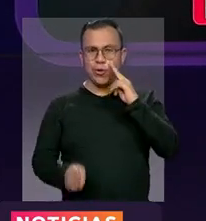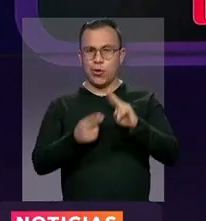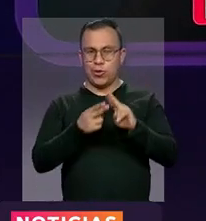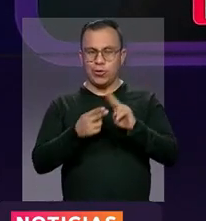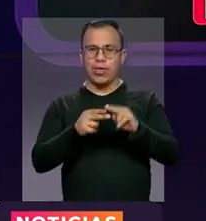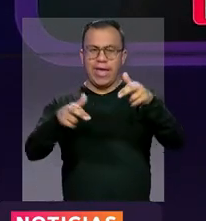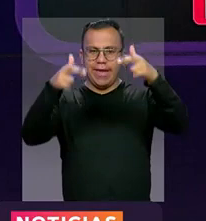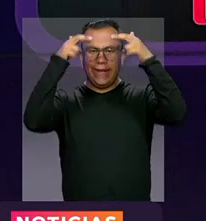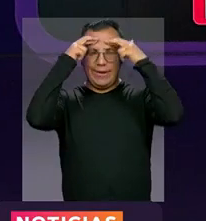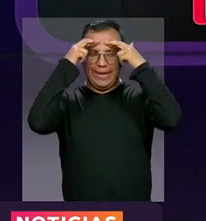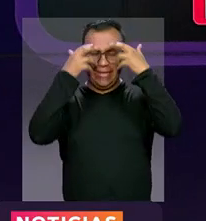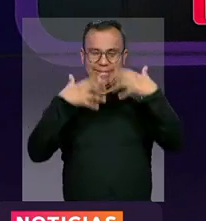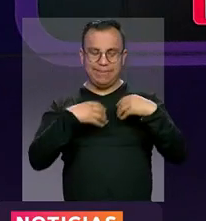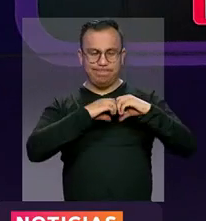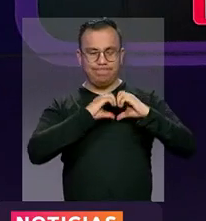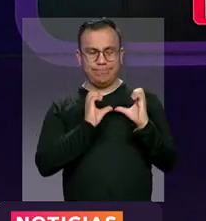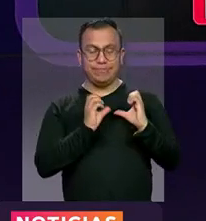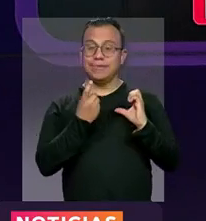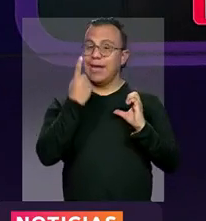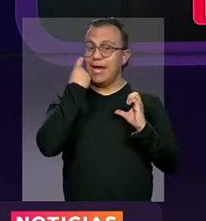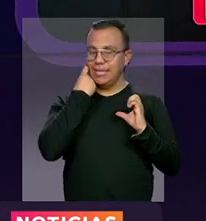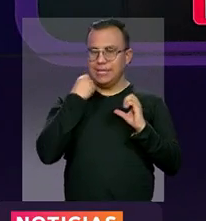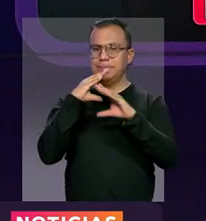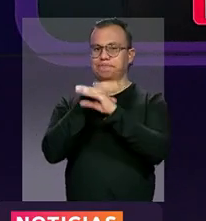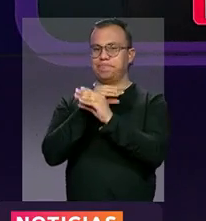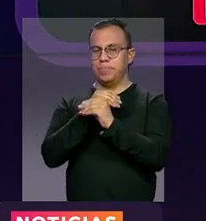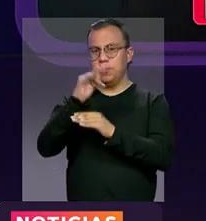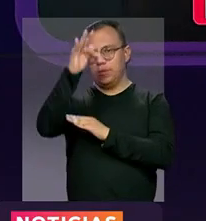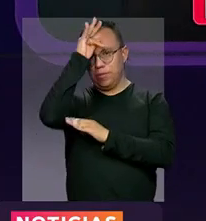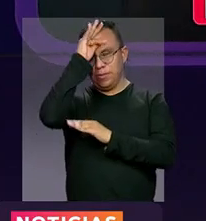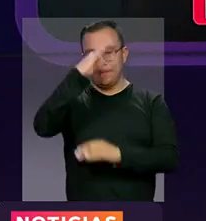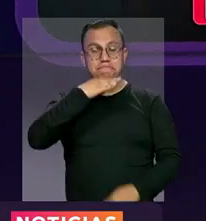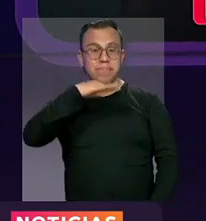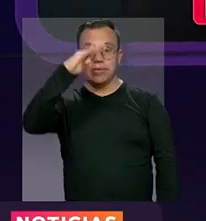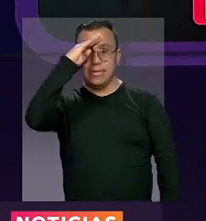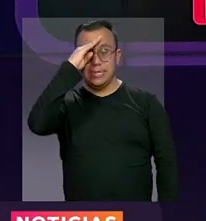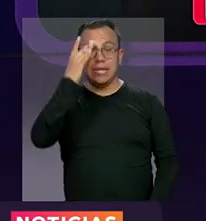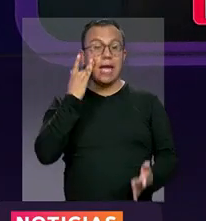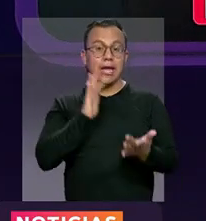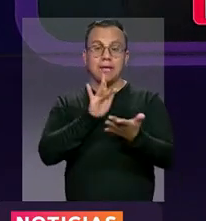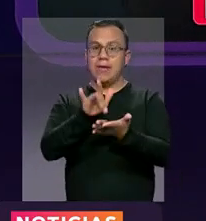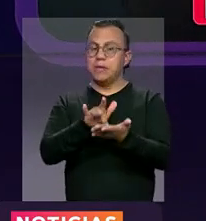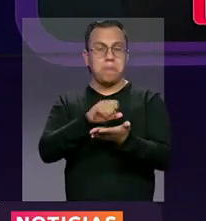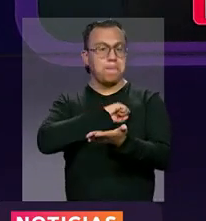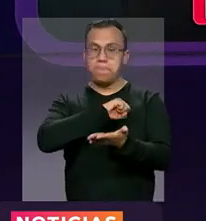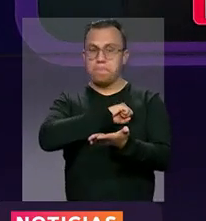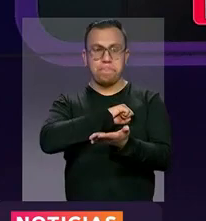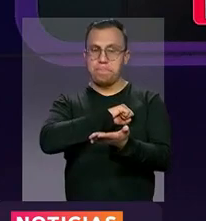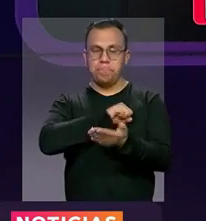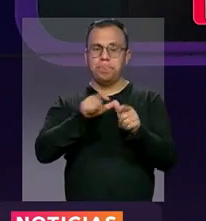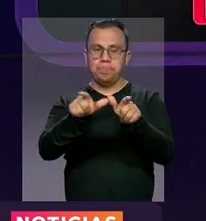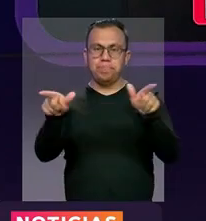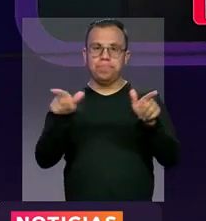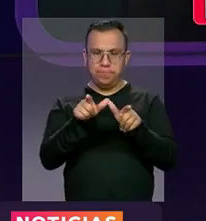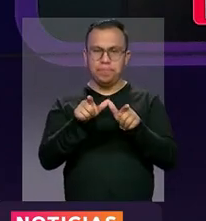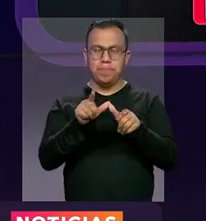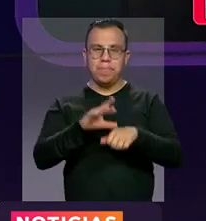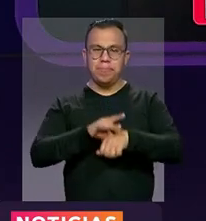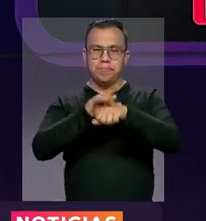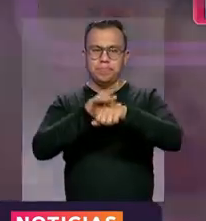el Rey del Despecho. Falleció ayer en la noche en una clínica de Medellín, luego de llegar sin signos vitales al centro